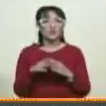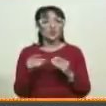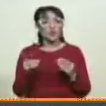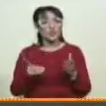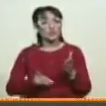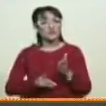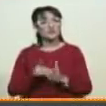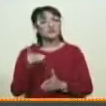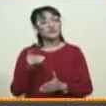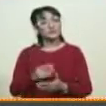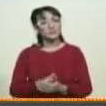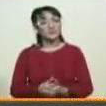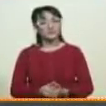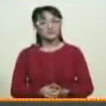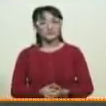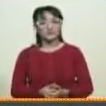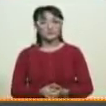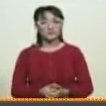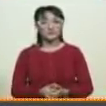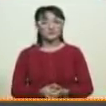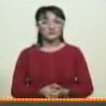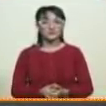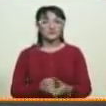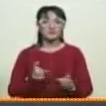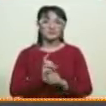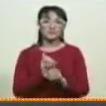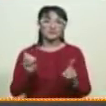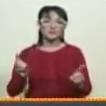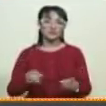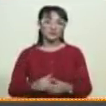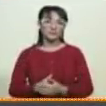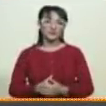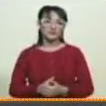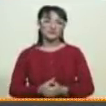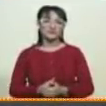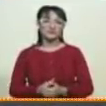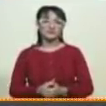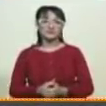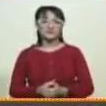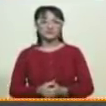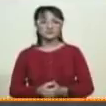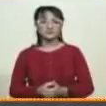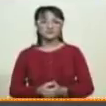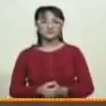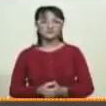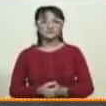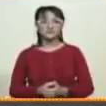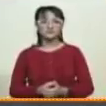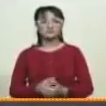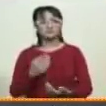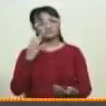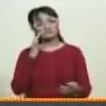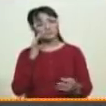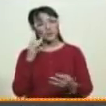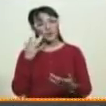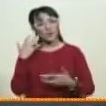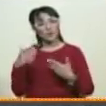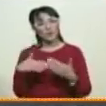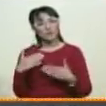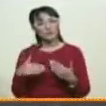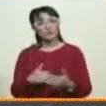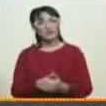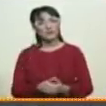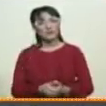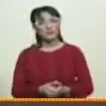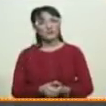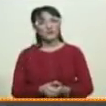desarrollo plenamente democrático. Ese es mi deseo. Es verdad que lo que he observado hasta ahora es que hay, que es